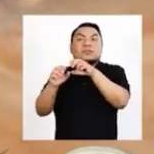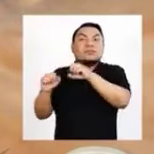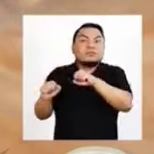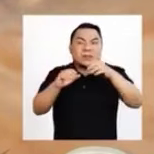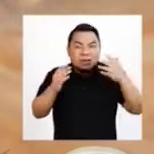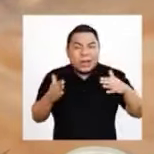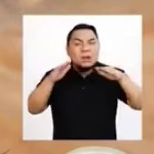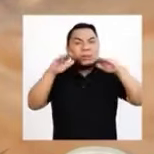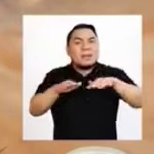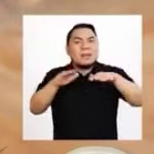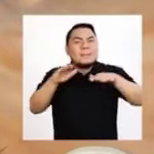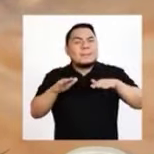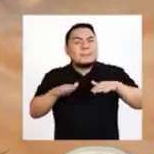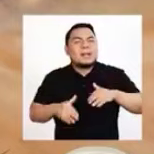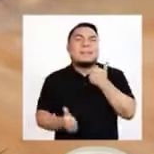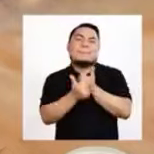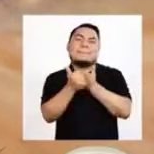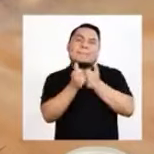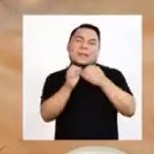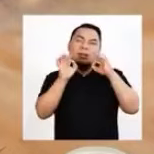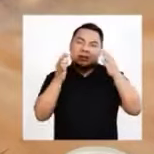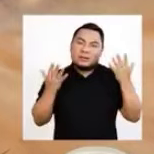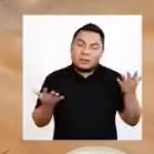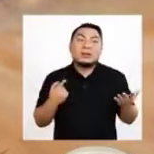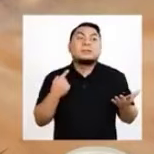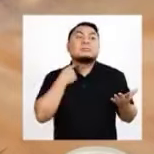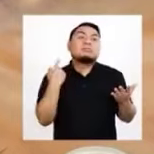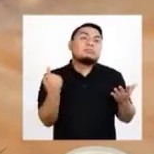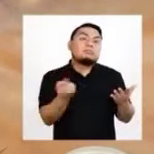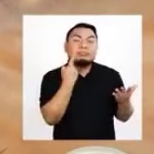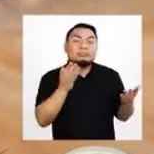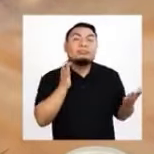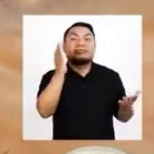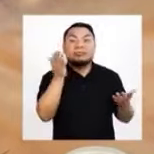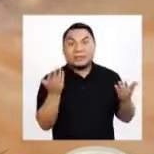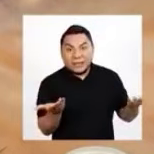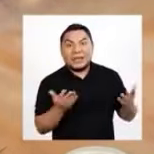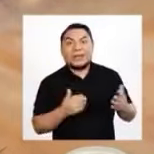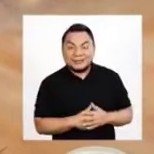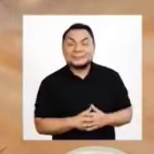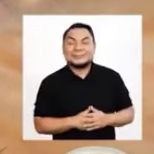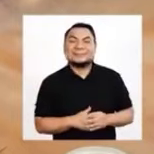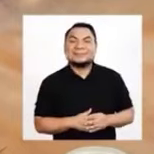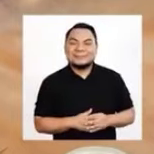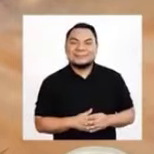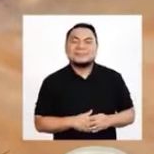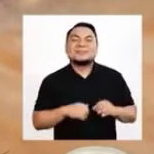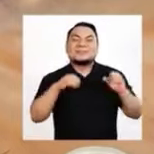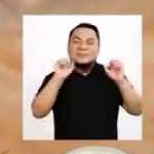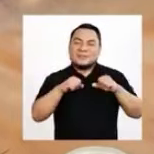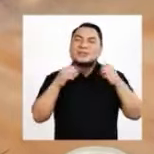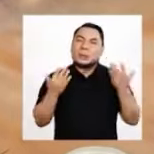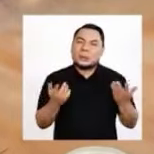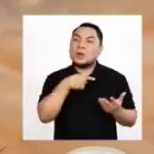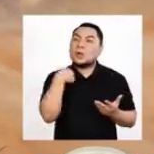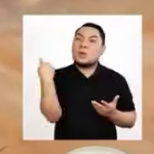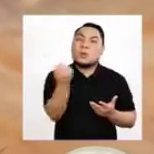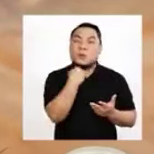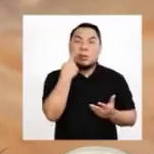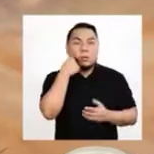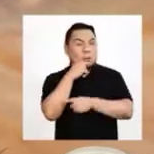que contribuyan a reducir los riesgos a los que estamos expuestos.